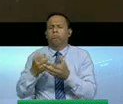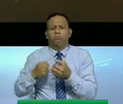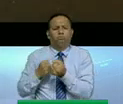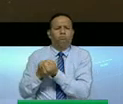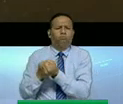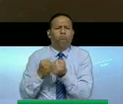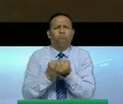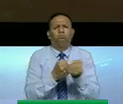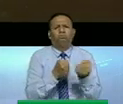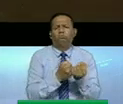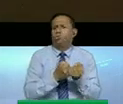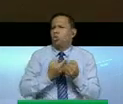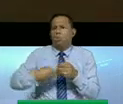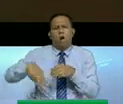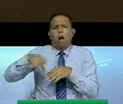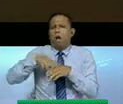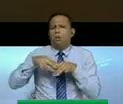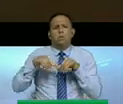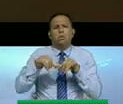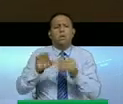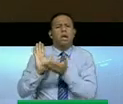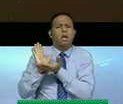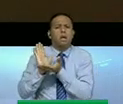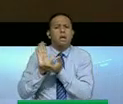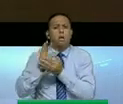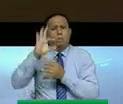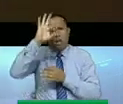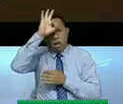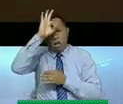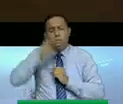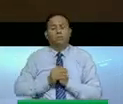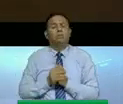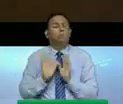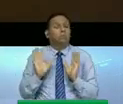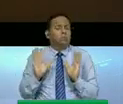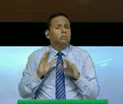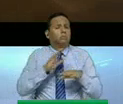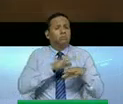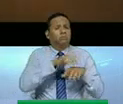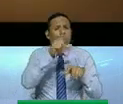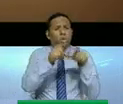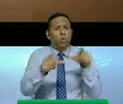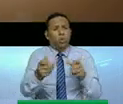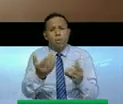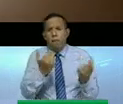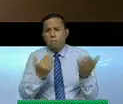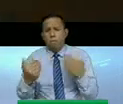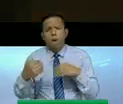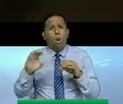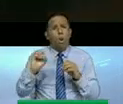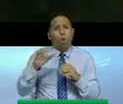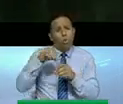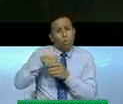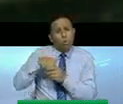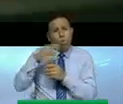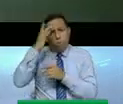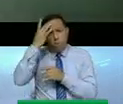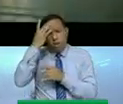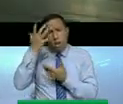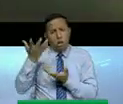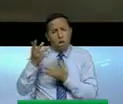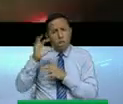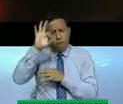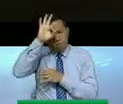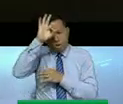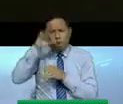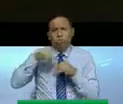funciona con normalidad y la atención, por supuesto, normal a los pacientes asilados en las distintas unidades de la provincia del Instituto Ecuatoriano